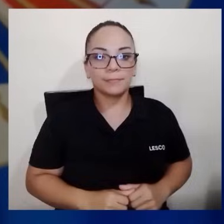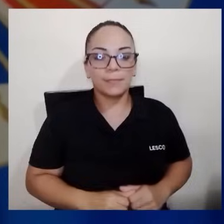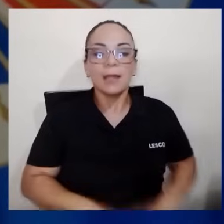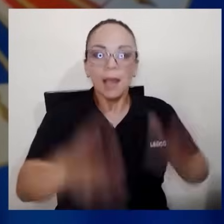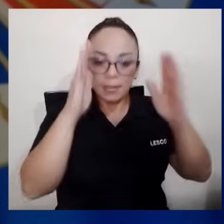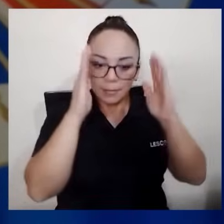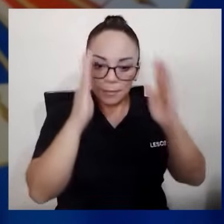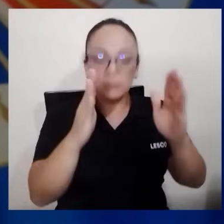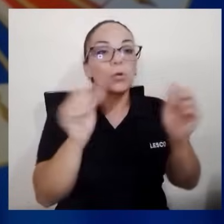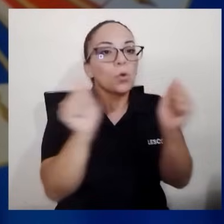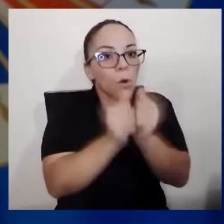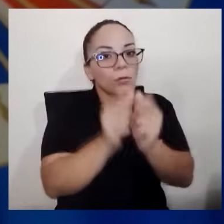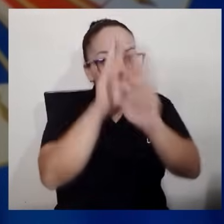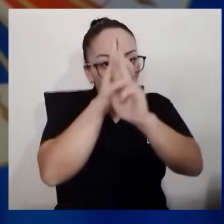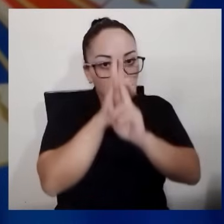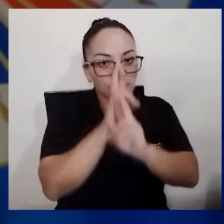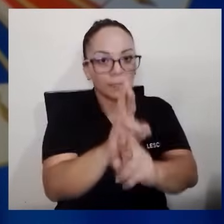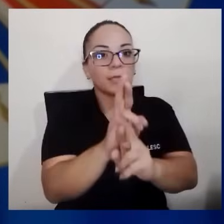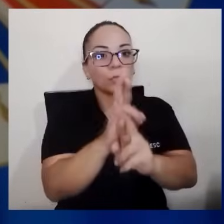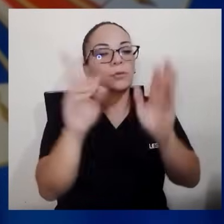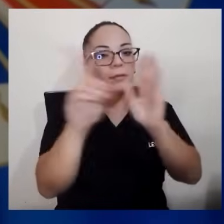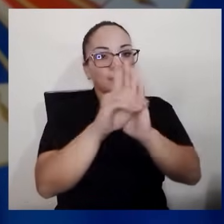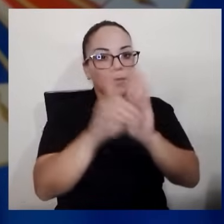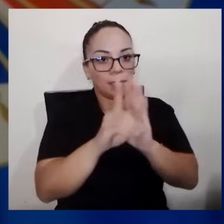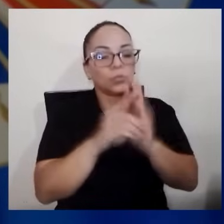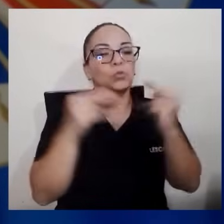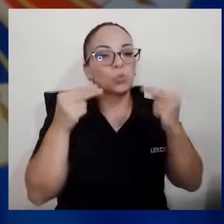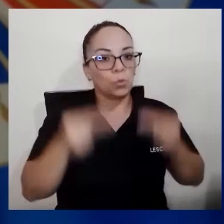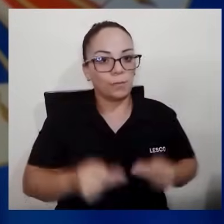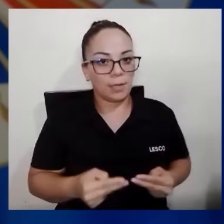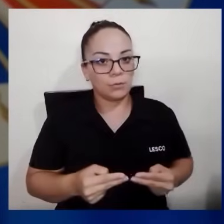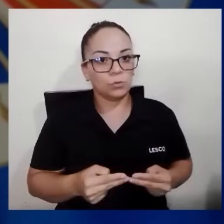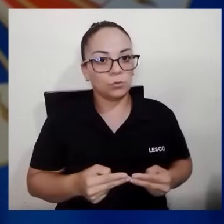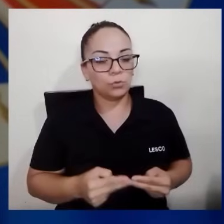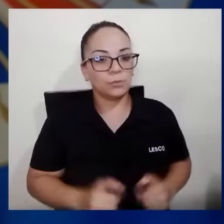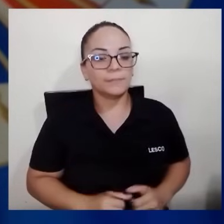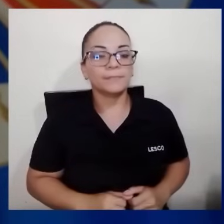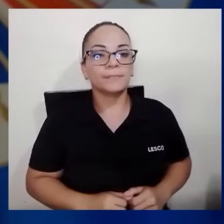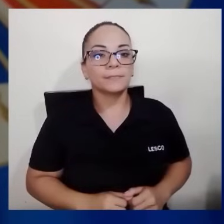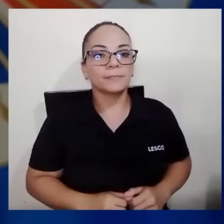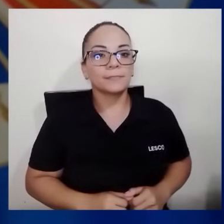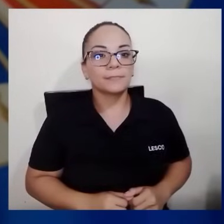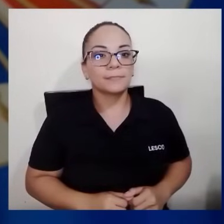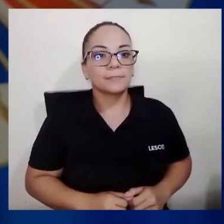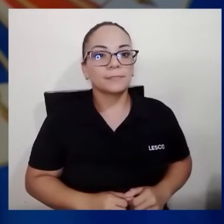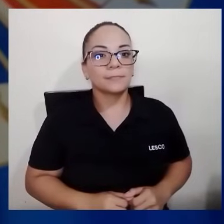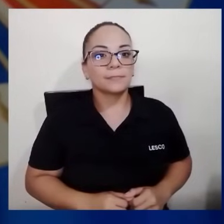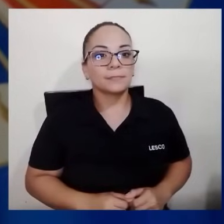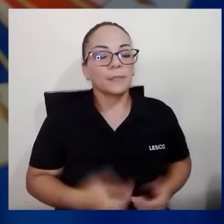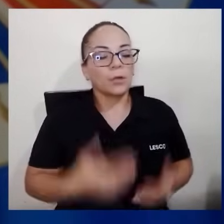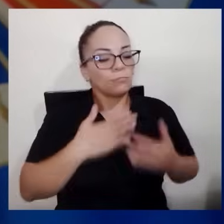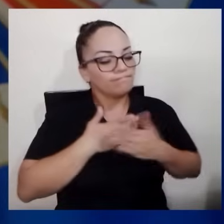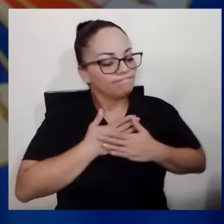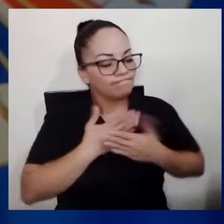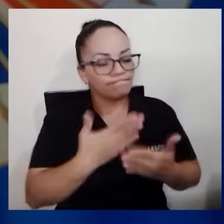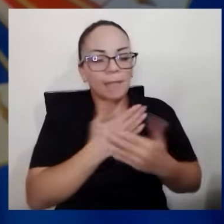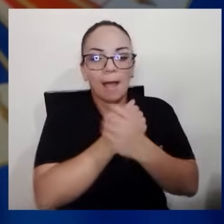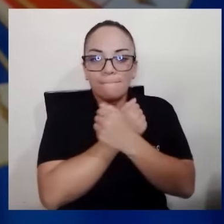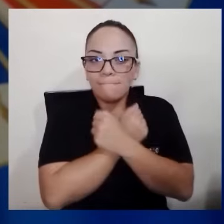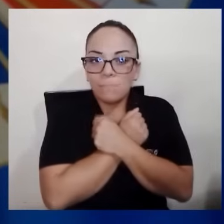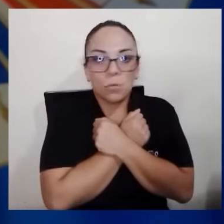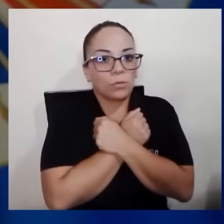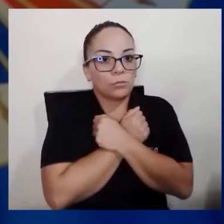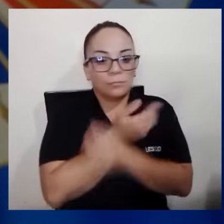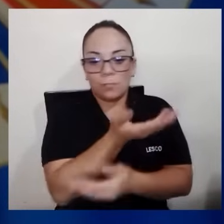respeto de los derechos humanos con caridad y amor por nuestro prójimo